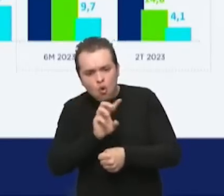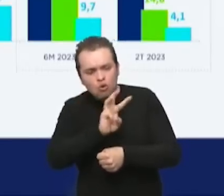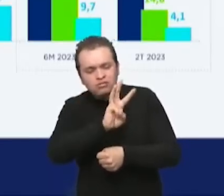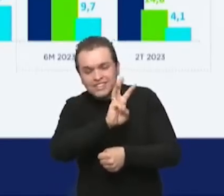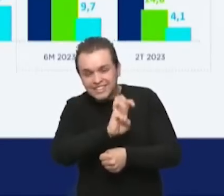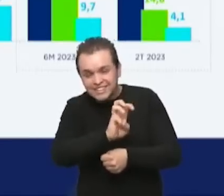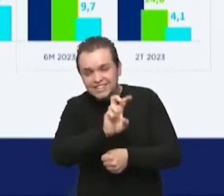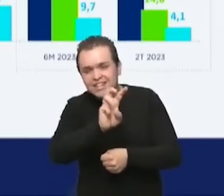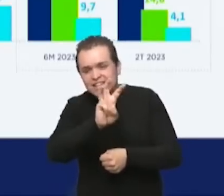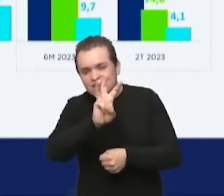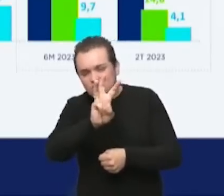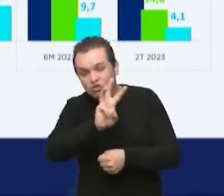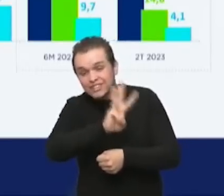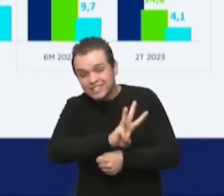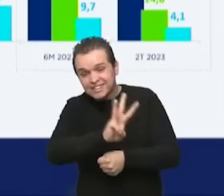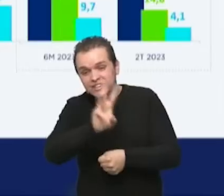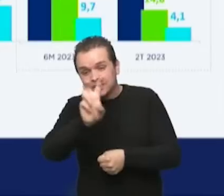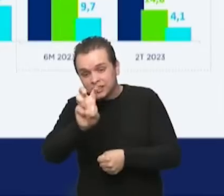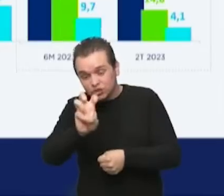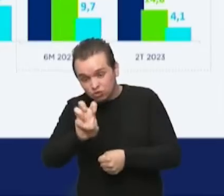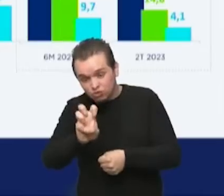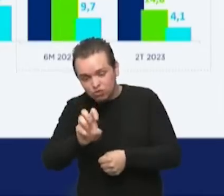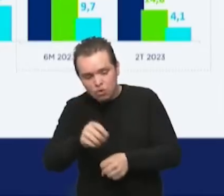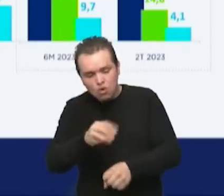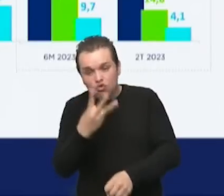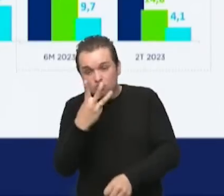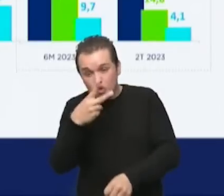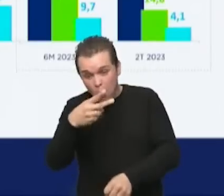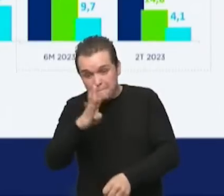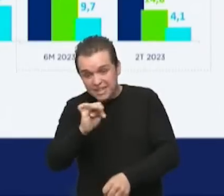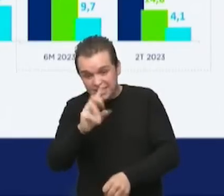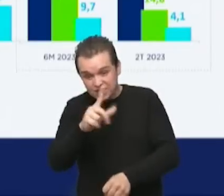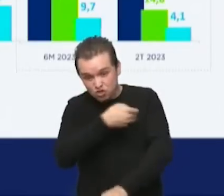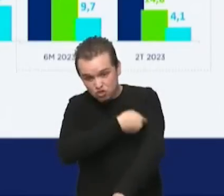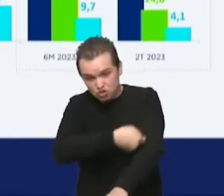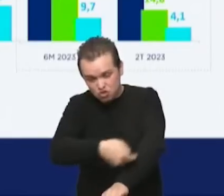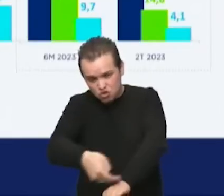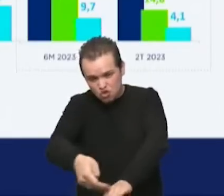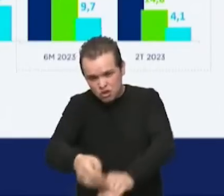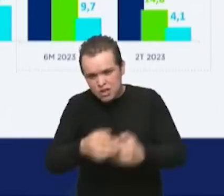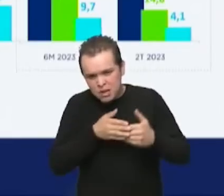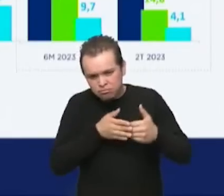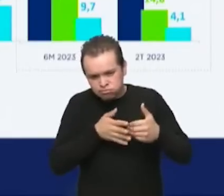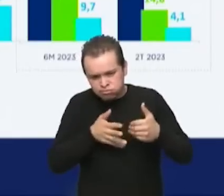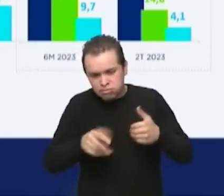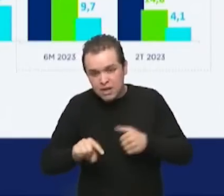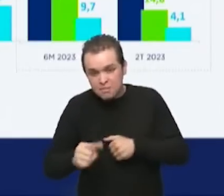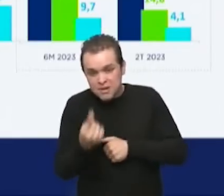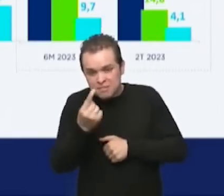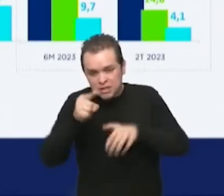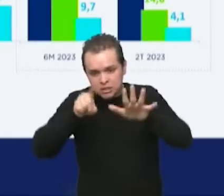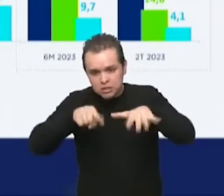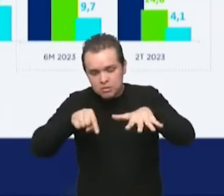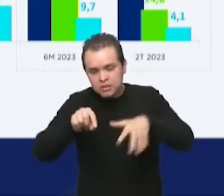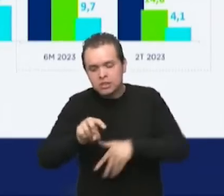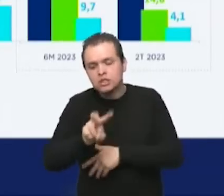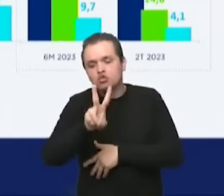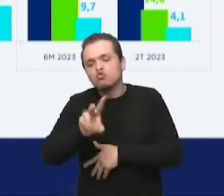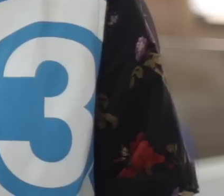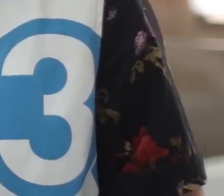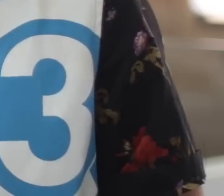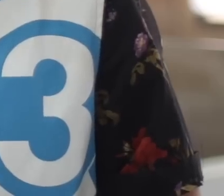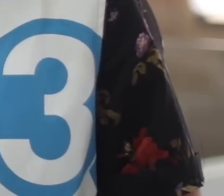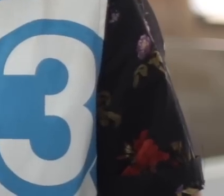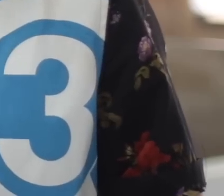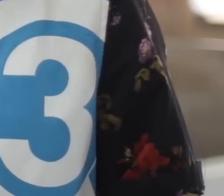38.2 billones Y unevita de 32.4 billones lo corrido de primer semestre de 2023